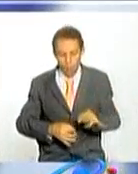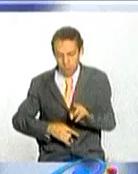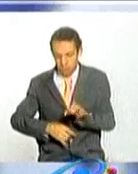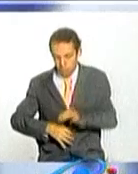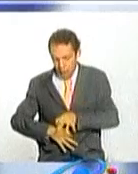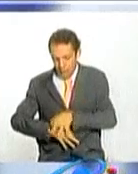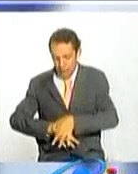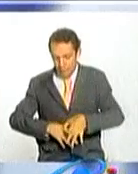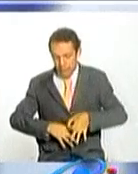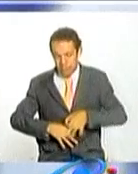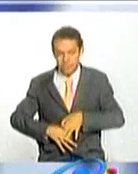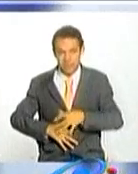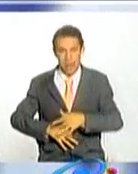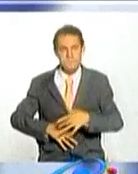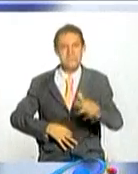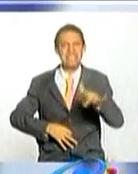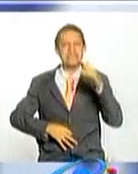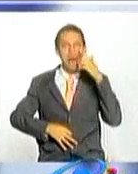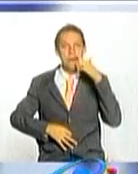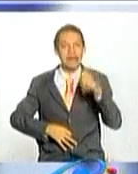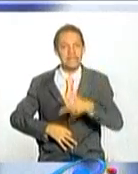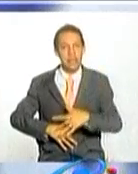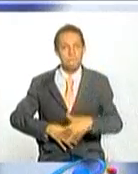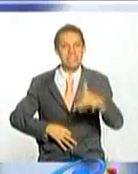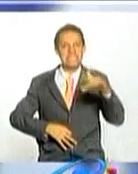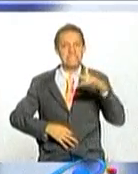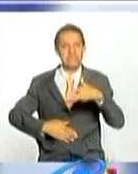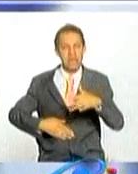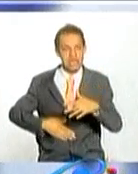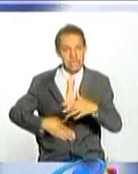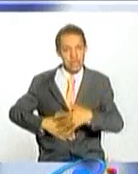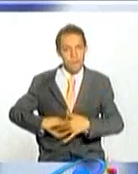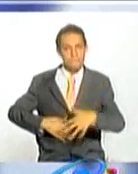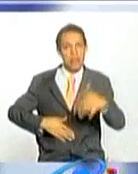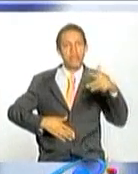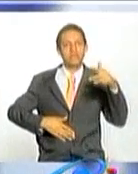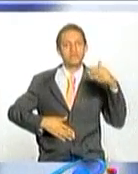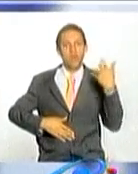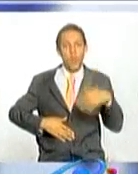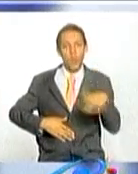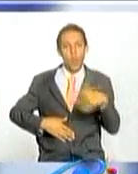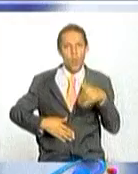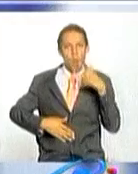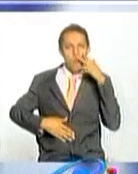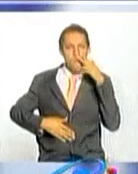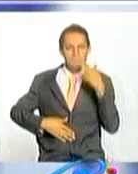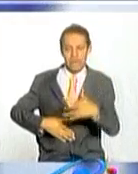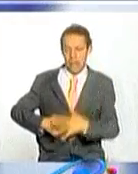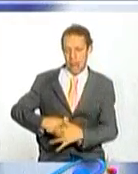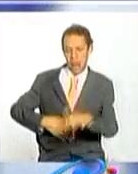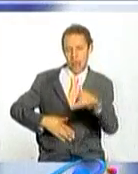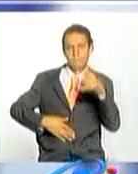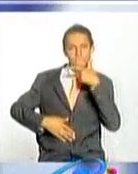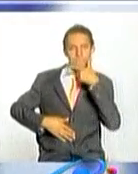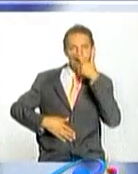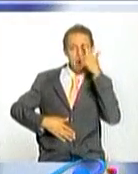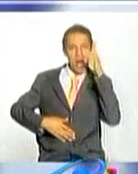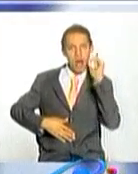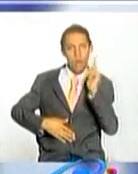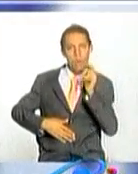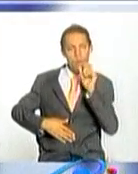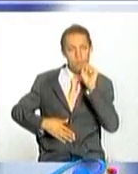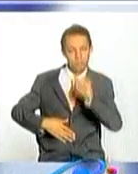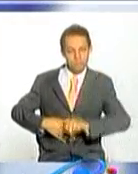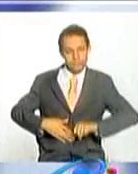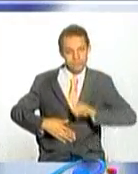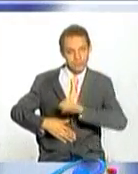hígado graso vemos un aumento de su ecogenicidad, es decir, que el hígado lo vemos más brillante, es un hígado más blanco, ¿sí?